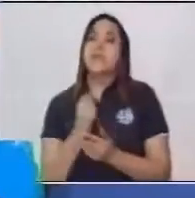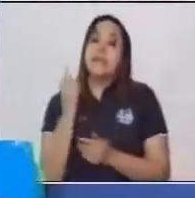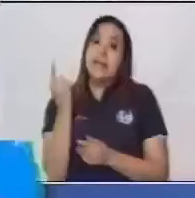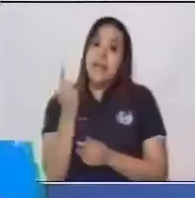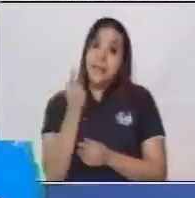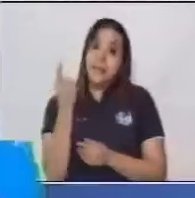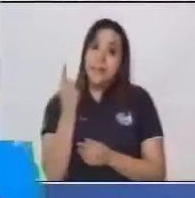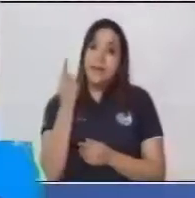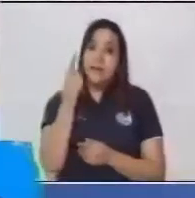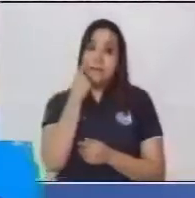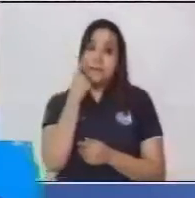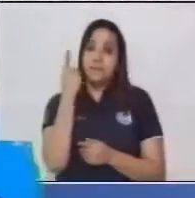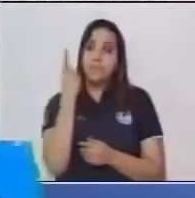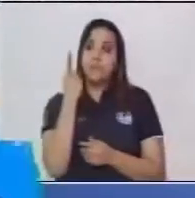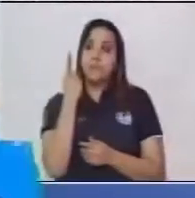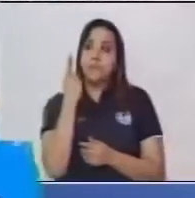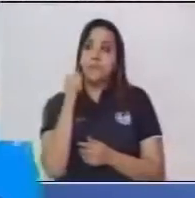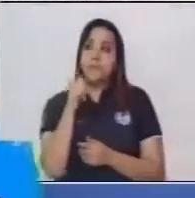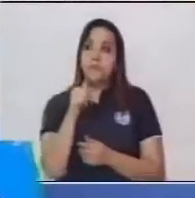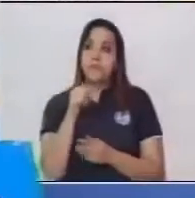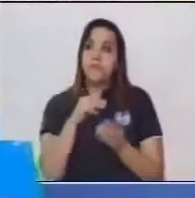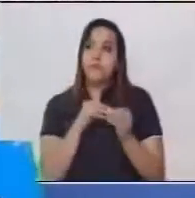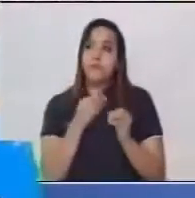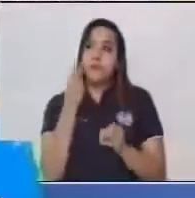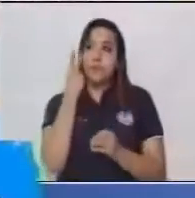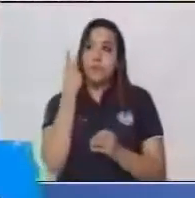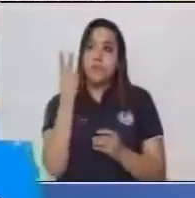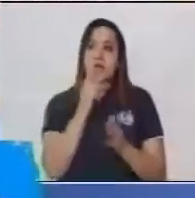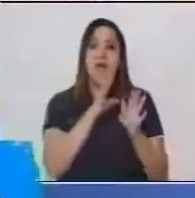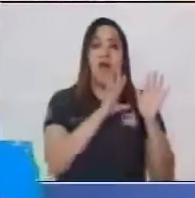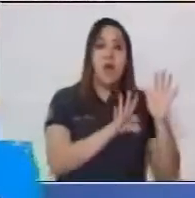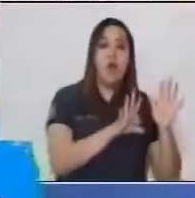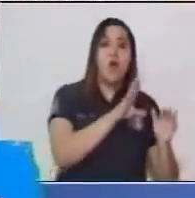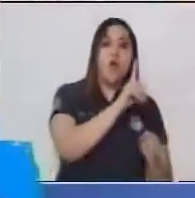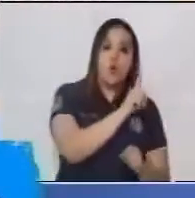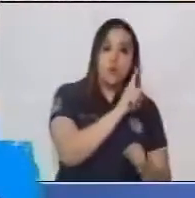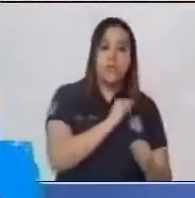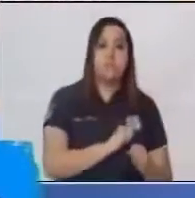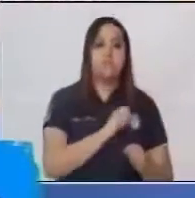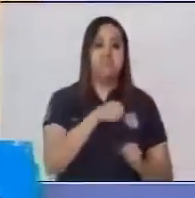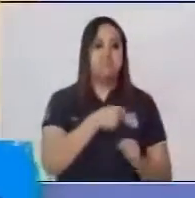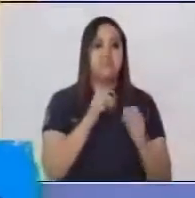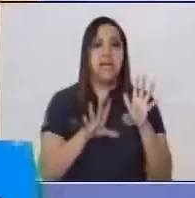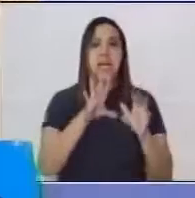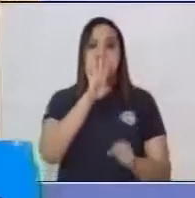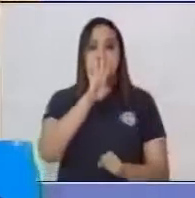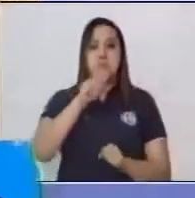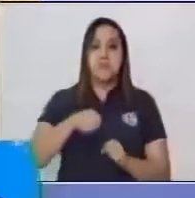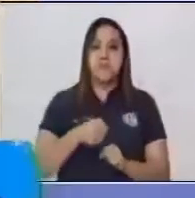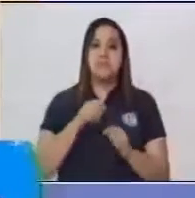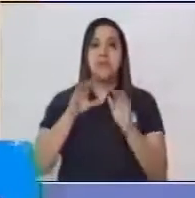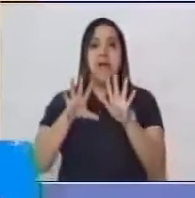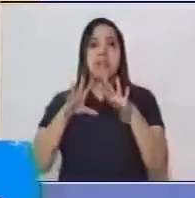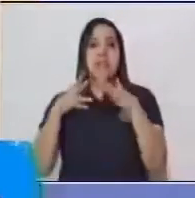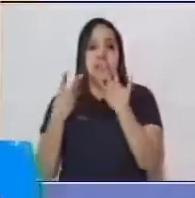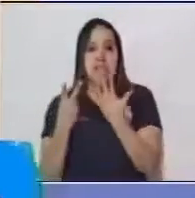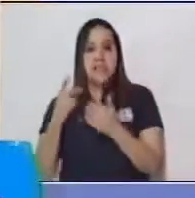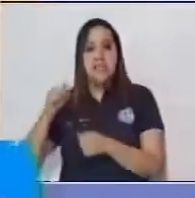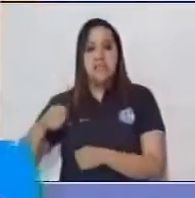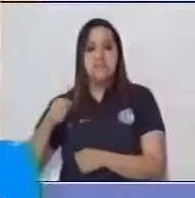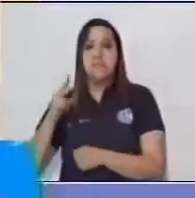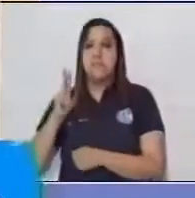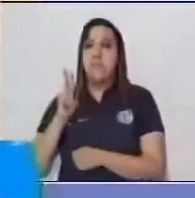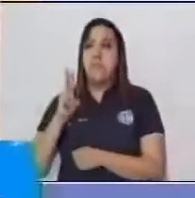sucesión que nos dan es de estos números. 11, 14, 17,